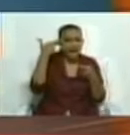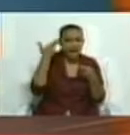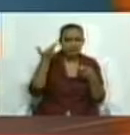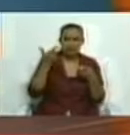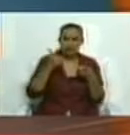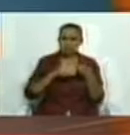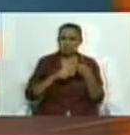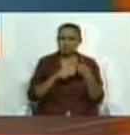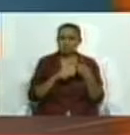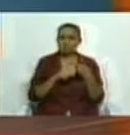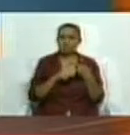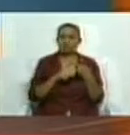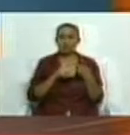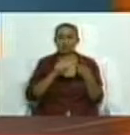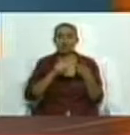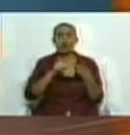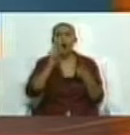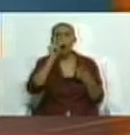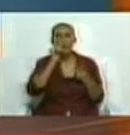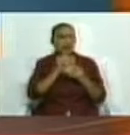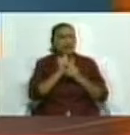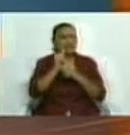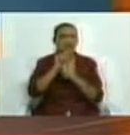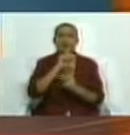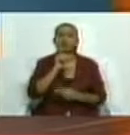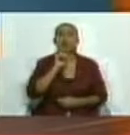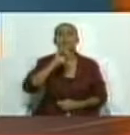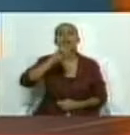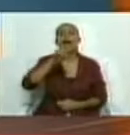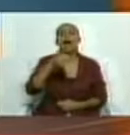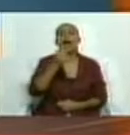el javielito la banda del javielito